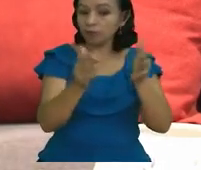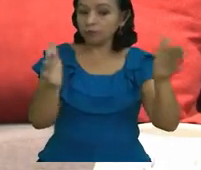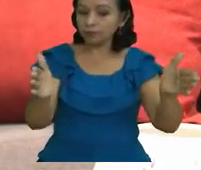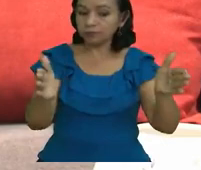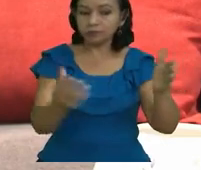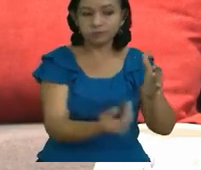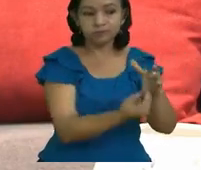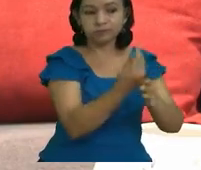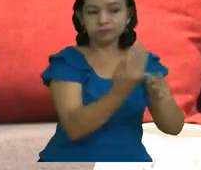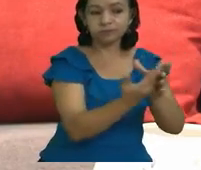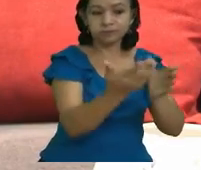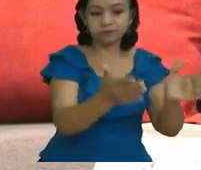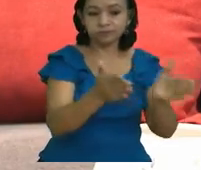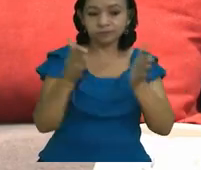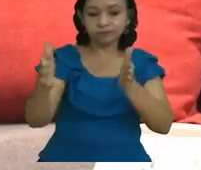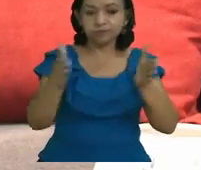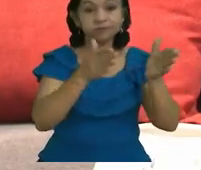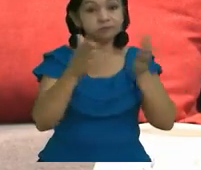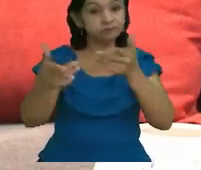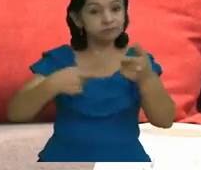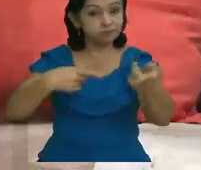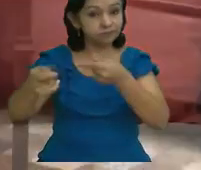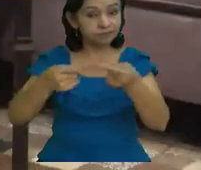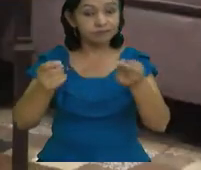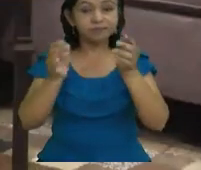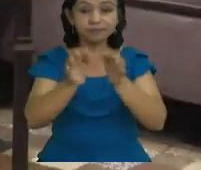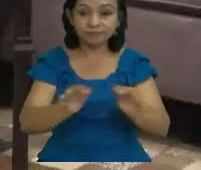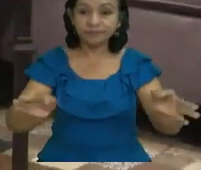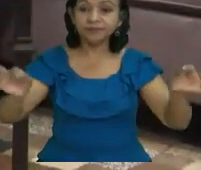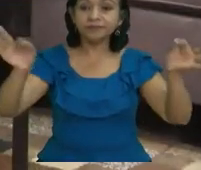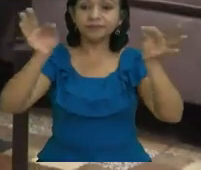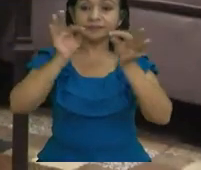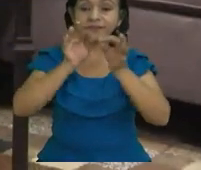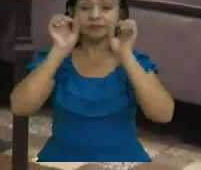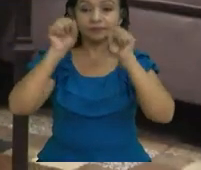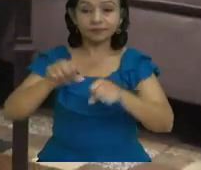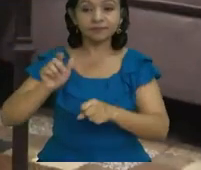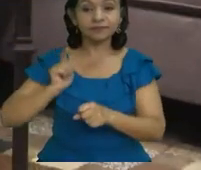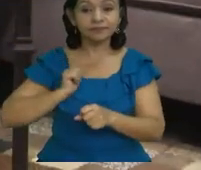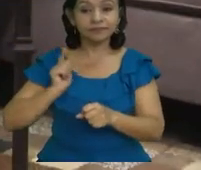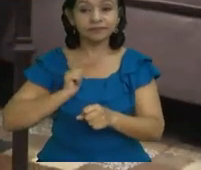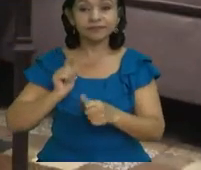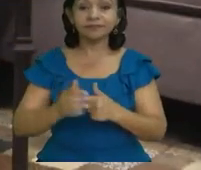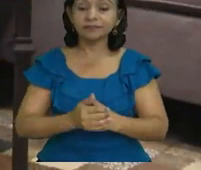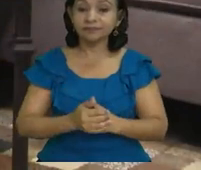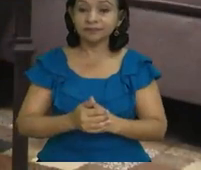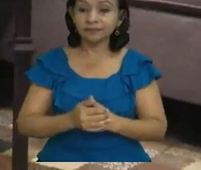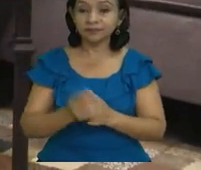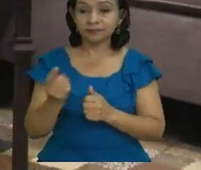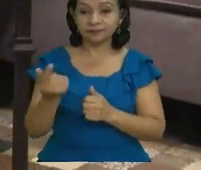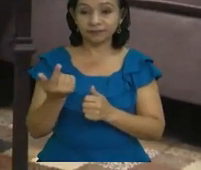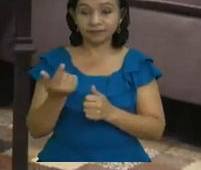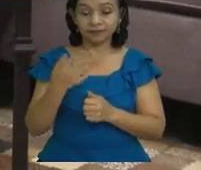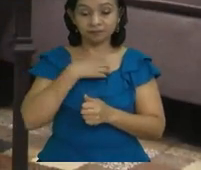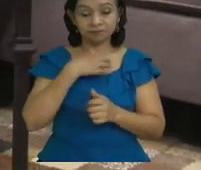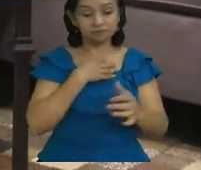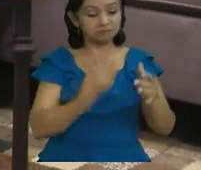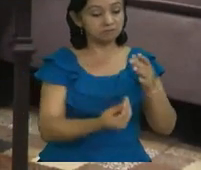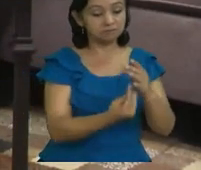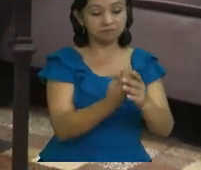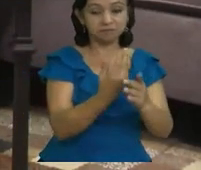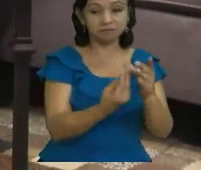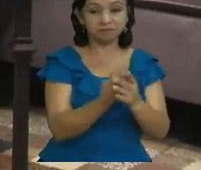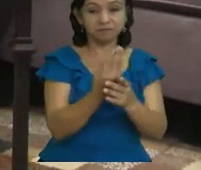Sembrar, exactamente. Y la otra ventaja importantísima y logro que se ha obtenido es que ellos ya no solamente son simples productores, sino que ya